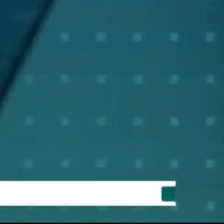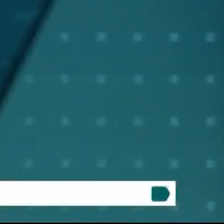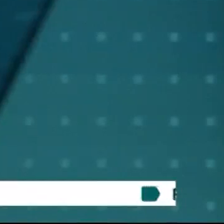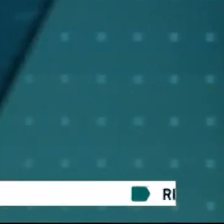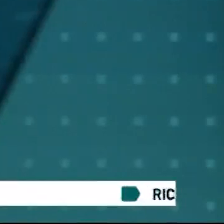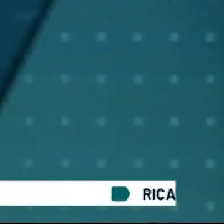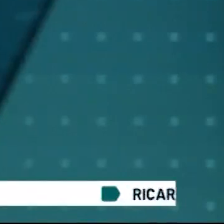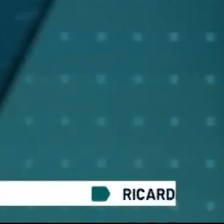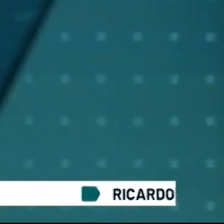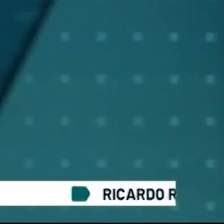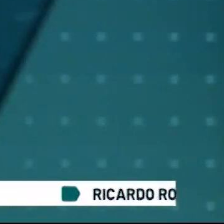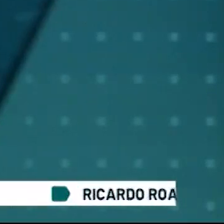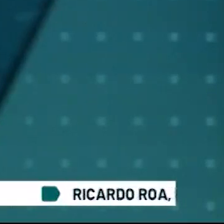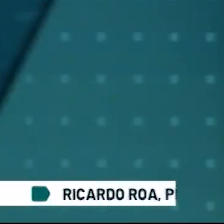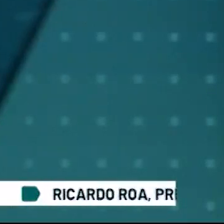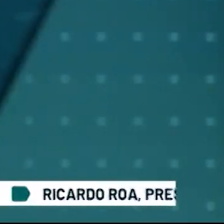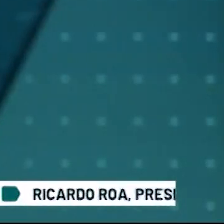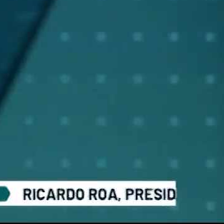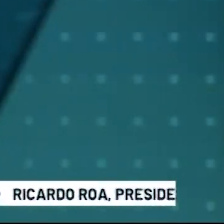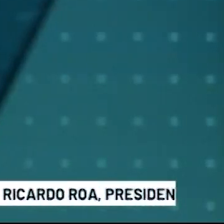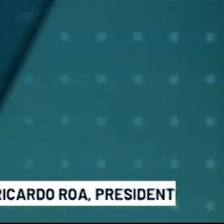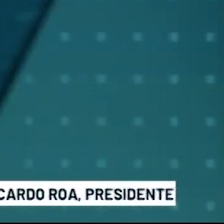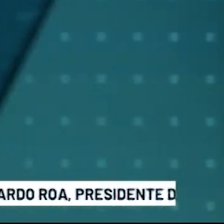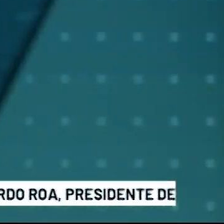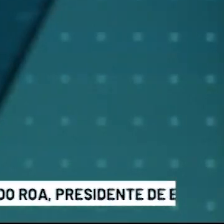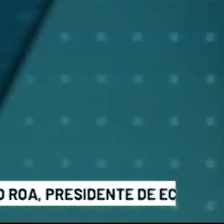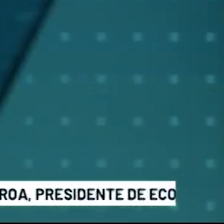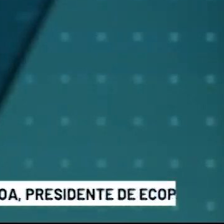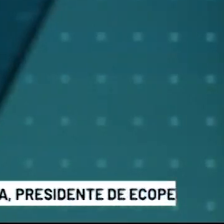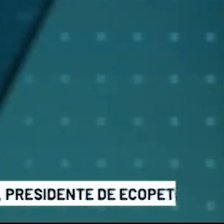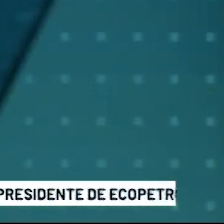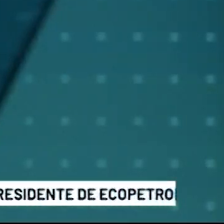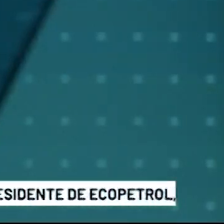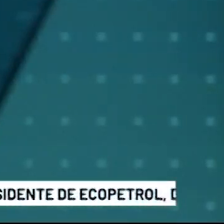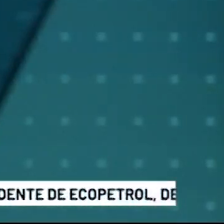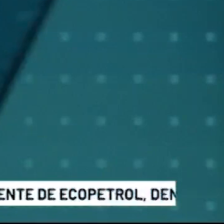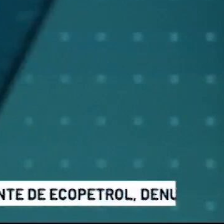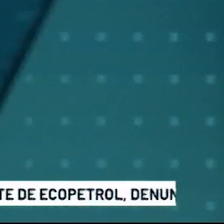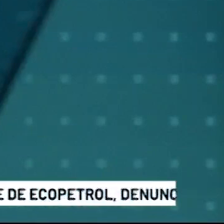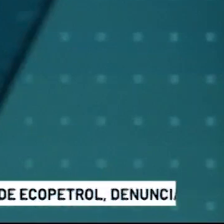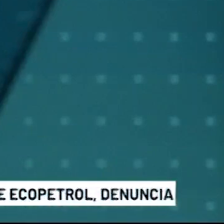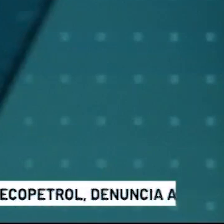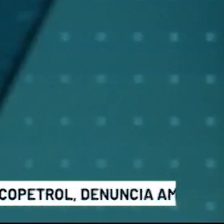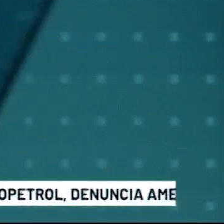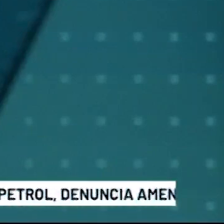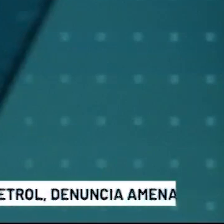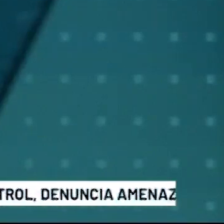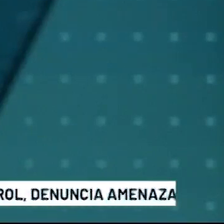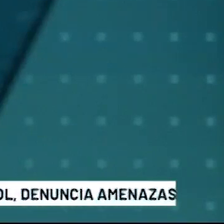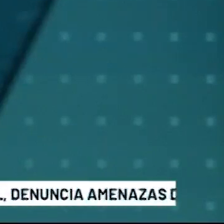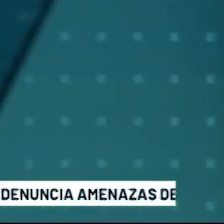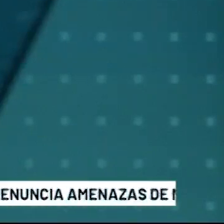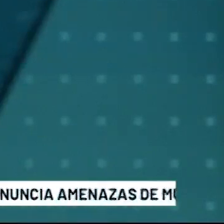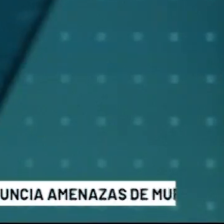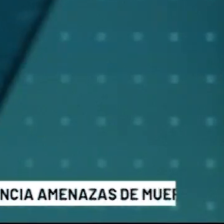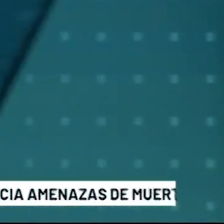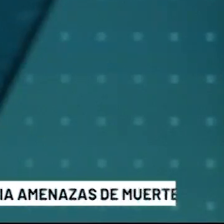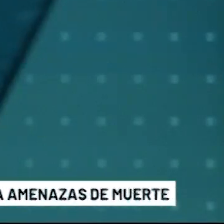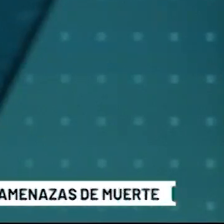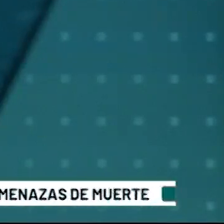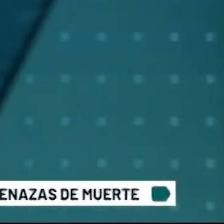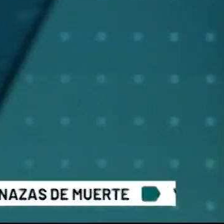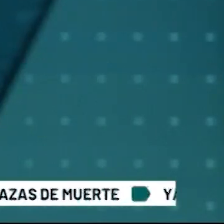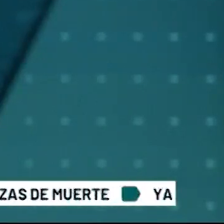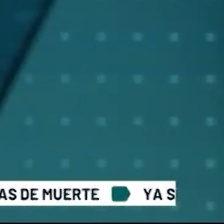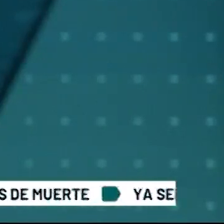en medio de la desaceleración económica que vive el país las micro y pequeñas empresas de Antioquia se han mantenido a flote esto según un estudio de la cámara de comercio de